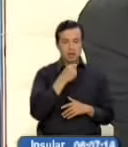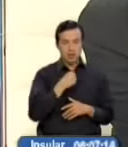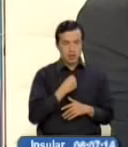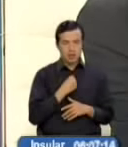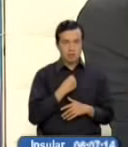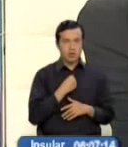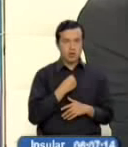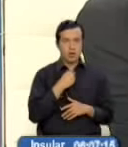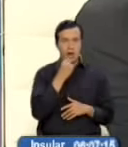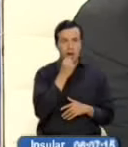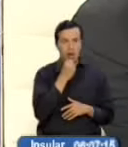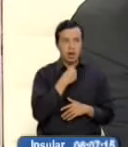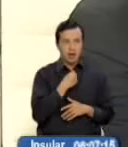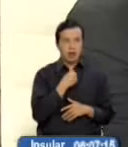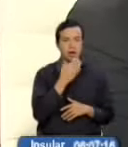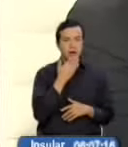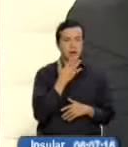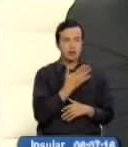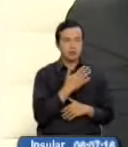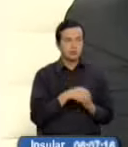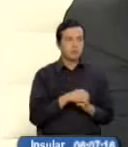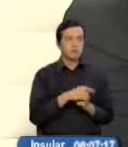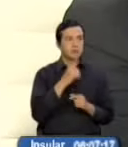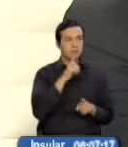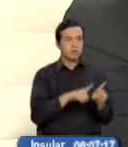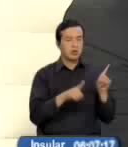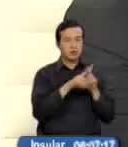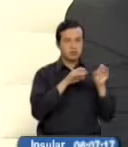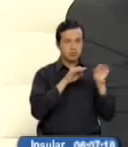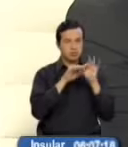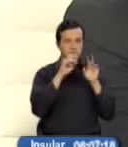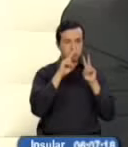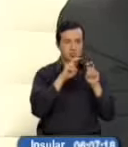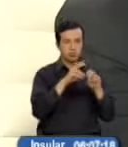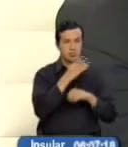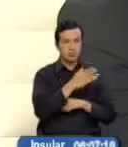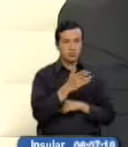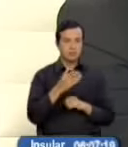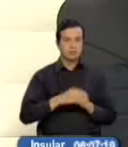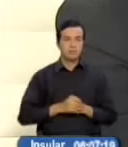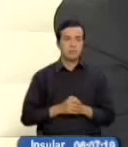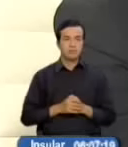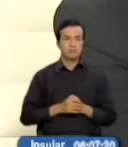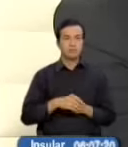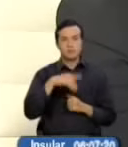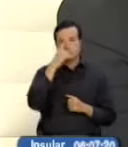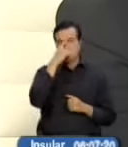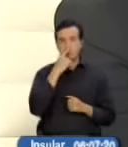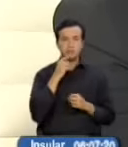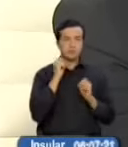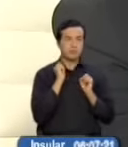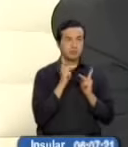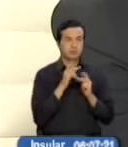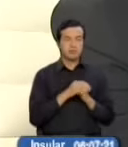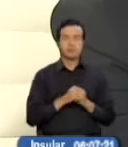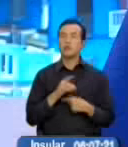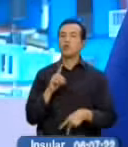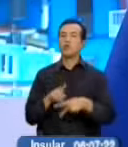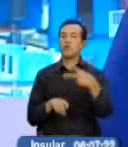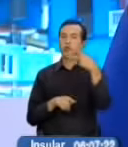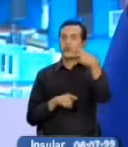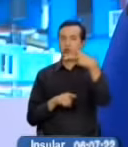incorpora, veamos cuáles son los resultados que tienes entonces de acuerdo a estas investigaciones realizadas por Perfiles de Opinión. Sí, hay dos